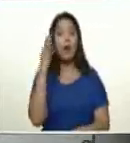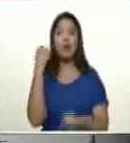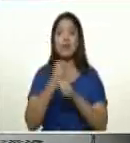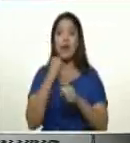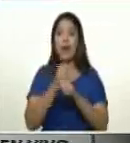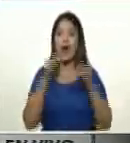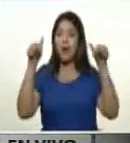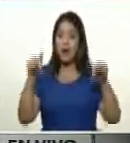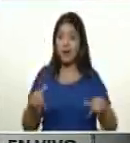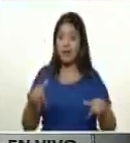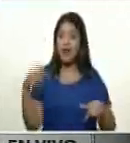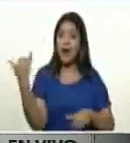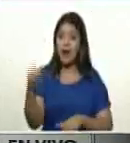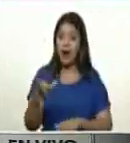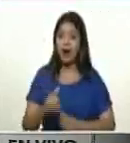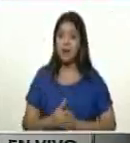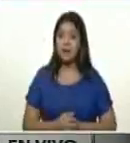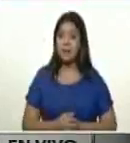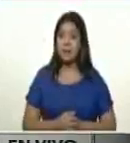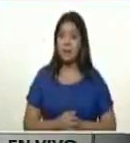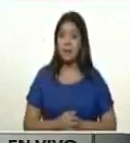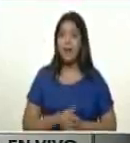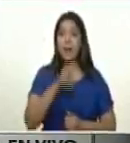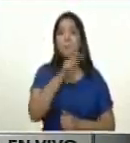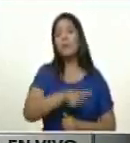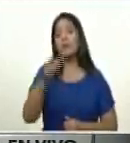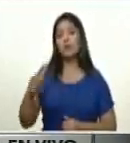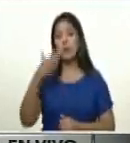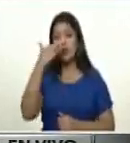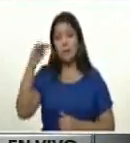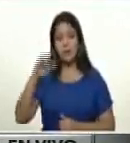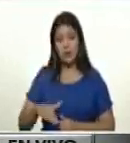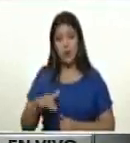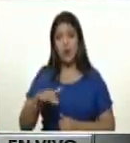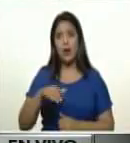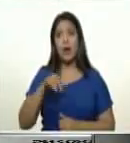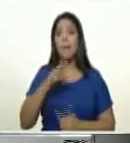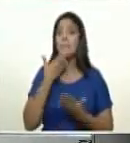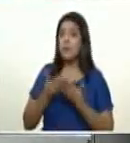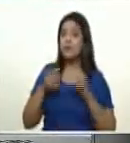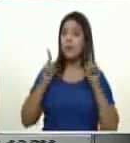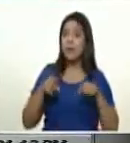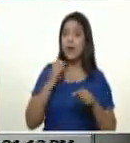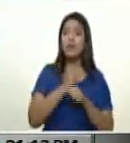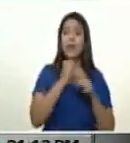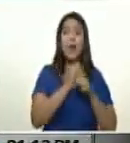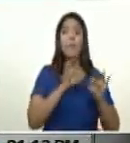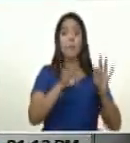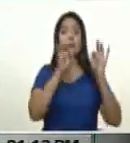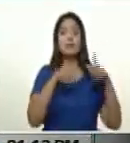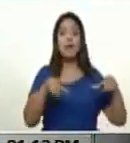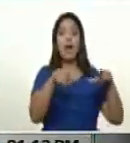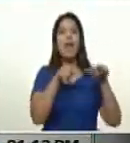proceso productivo, tenemos compañeros menores con su permiso, donde trabajan en un área exclusiva, donde